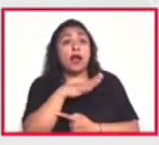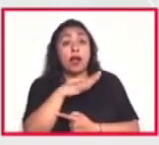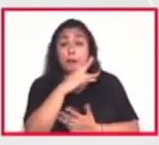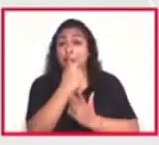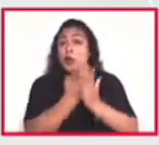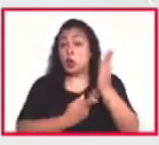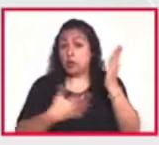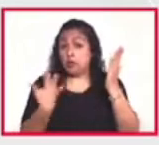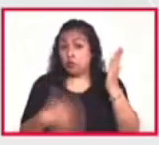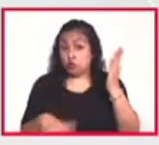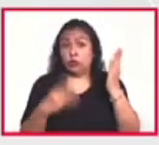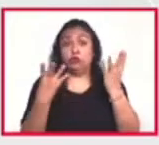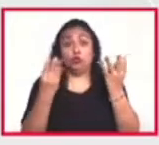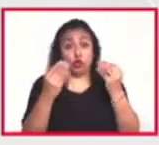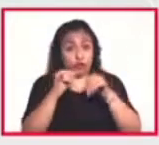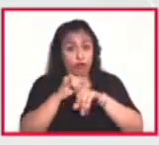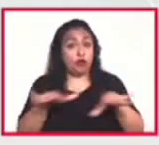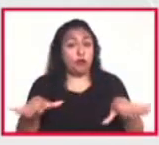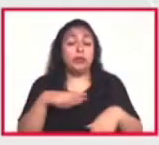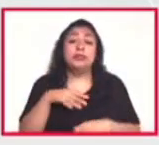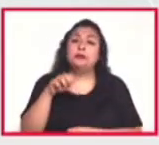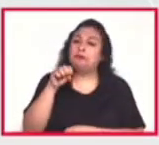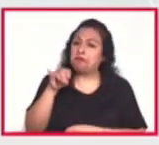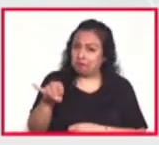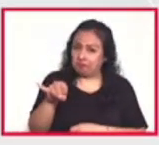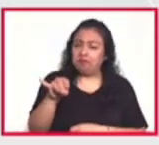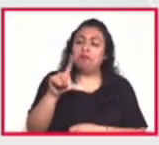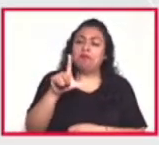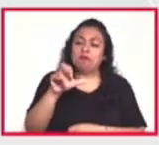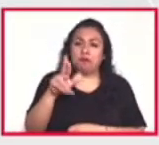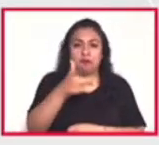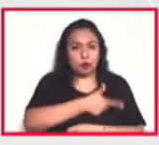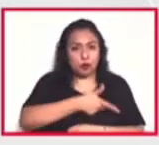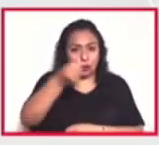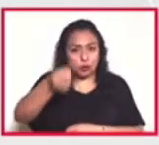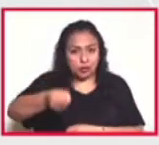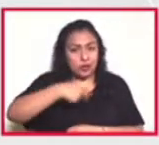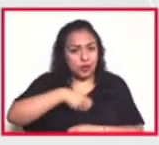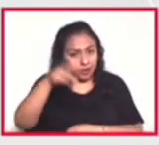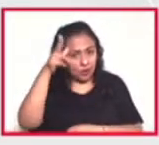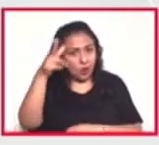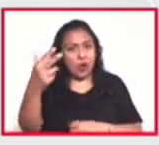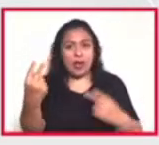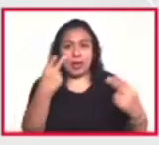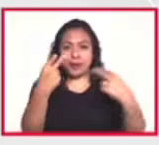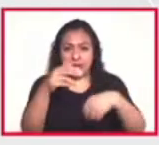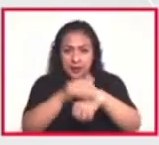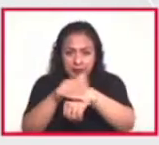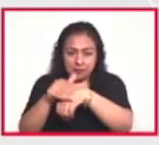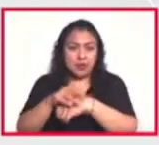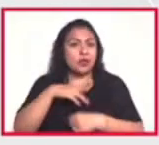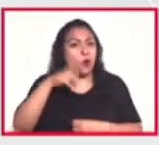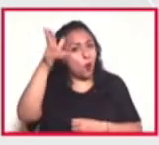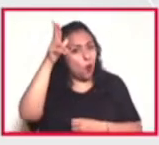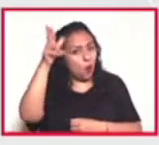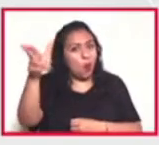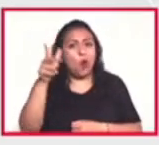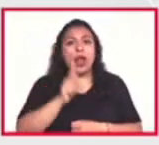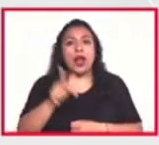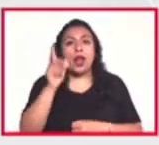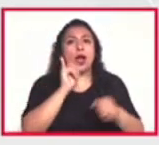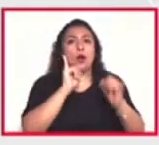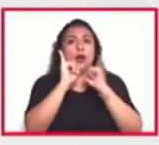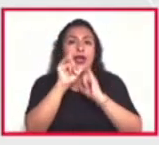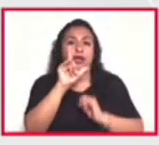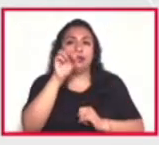muy cargadito de información. Así es, mi querida Laura, qué gusto saludarte. Hola, amigos del auditorio. Hola, Laura Regis, en la traducción de Lenguas de